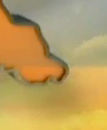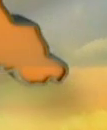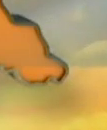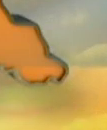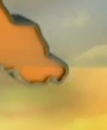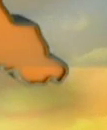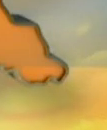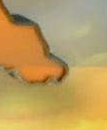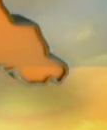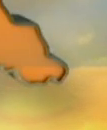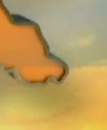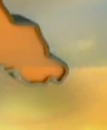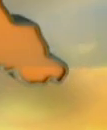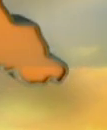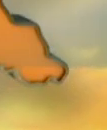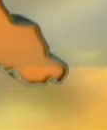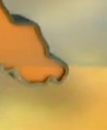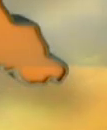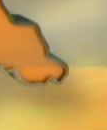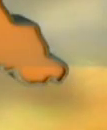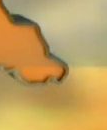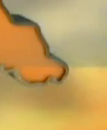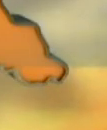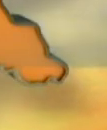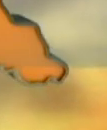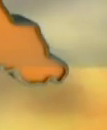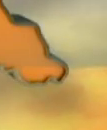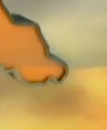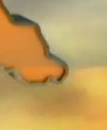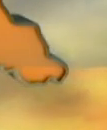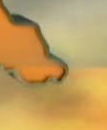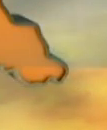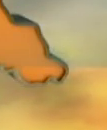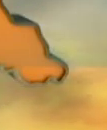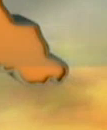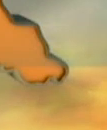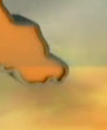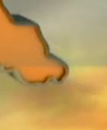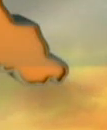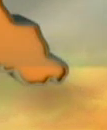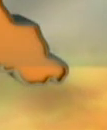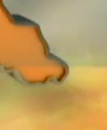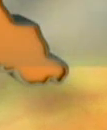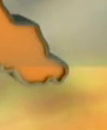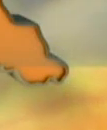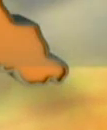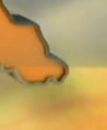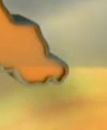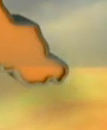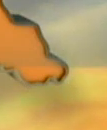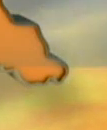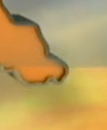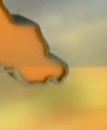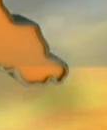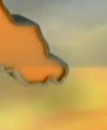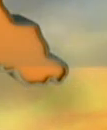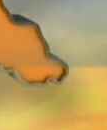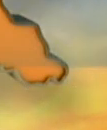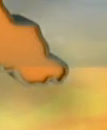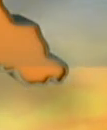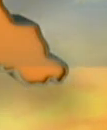noche despejada, esa sensación térmica en 25 grados y un porcentaje de precipitación, tan solo